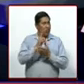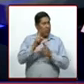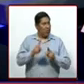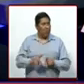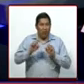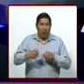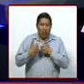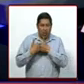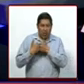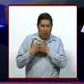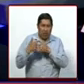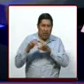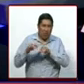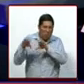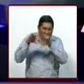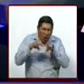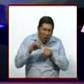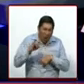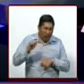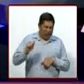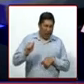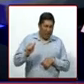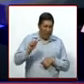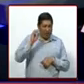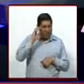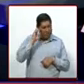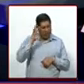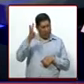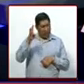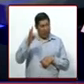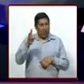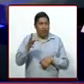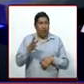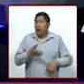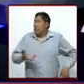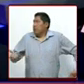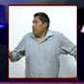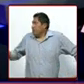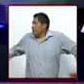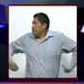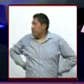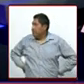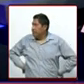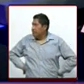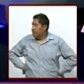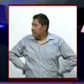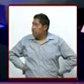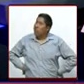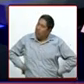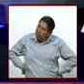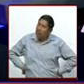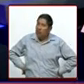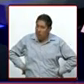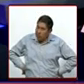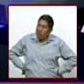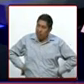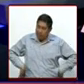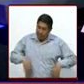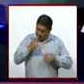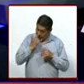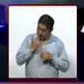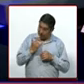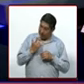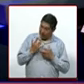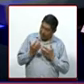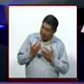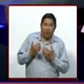puede enamorarse de una inteligencia artificial? Puede ser. No sé. Puede ser. Si vives en soledad, no tienes a un ser